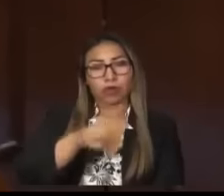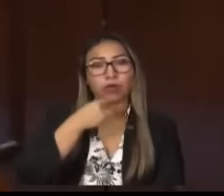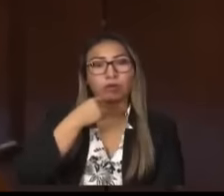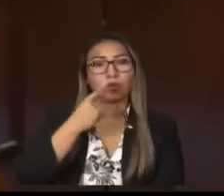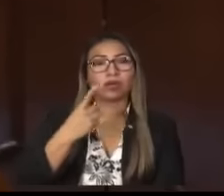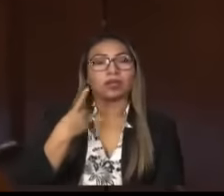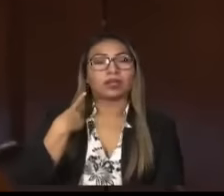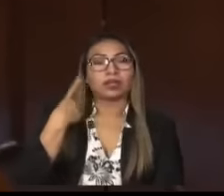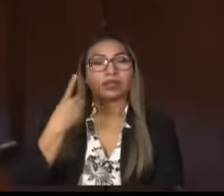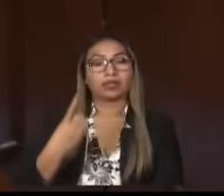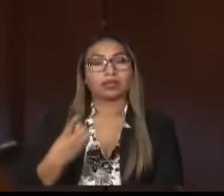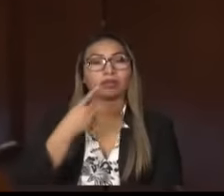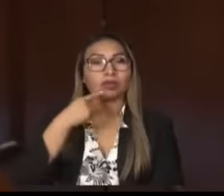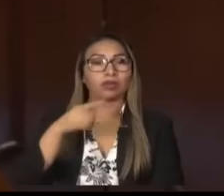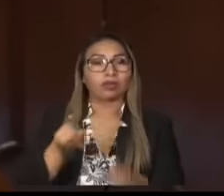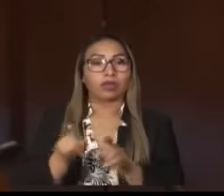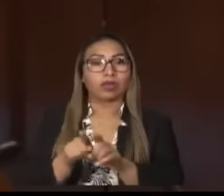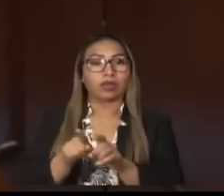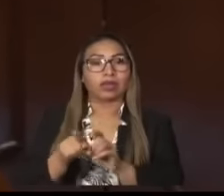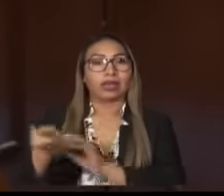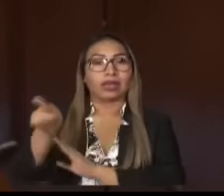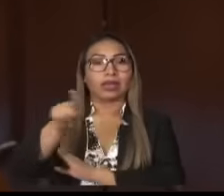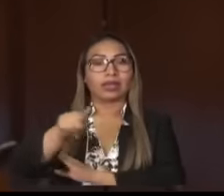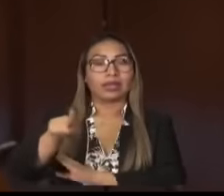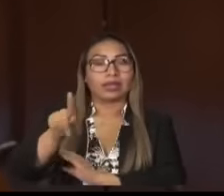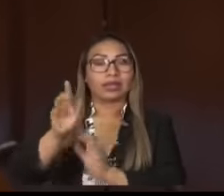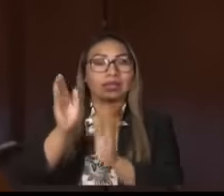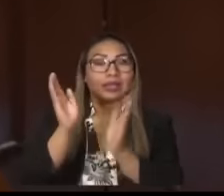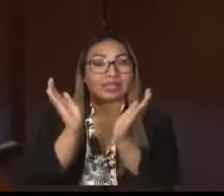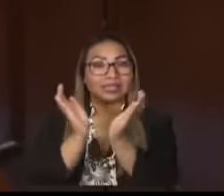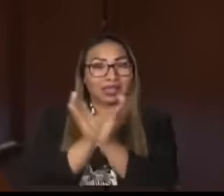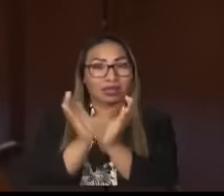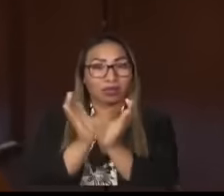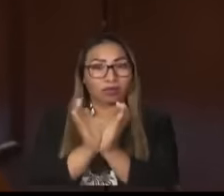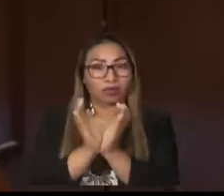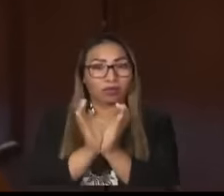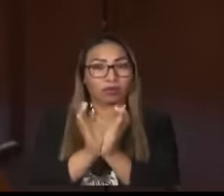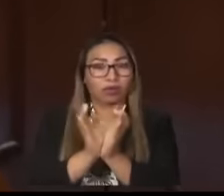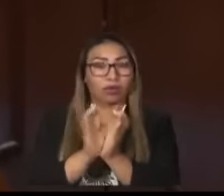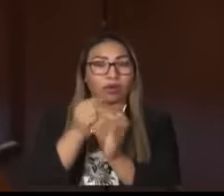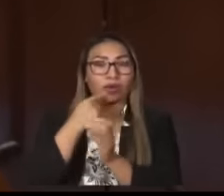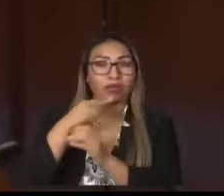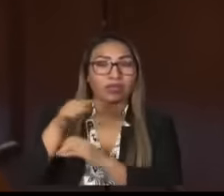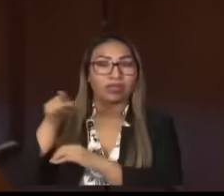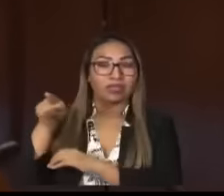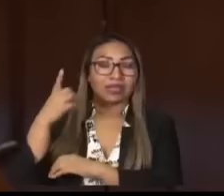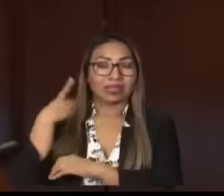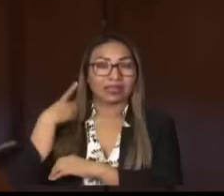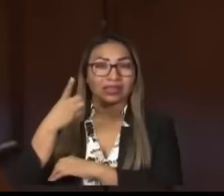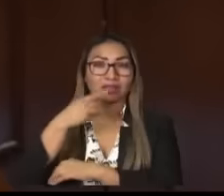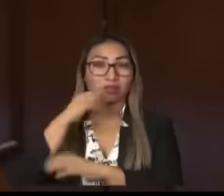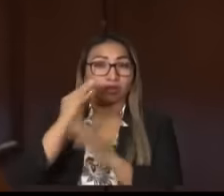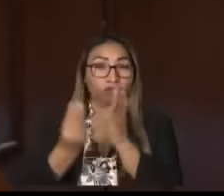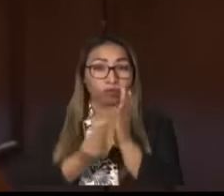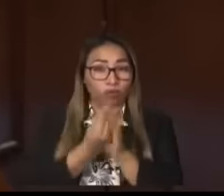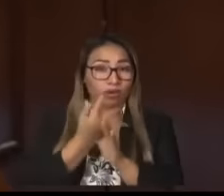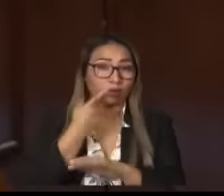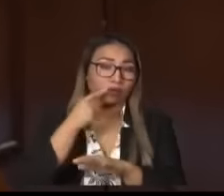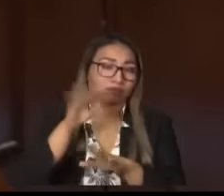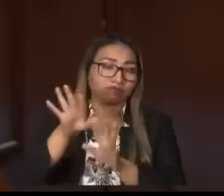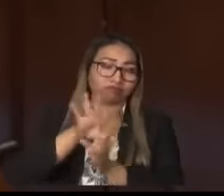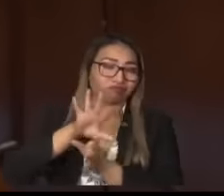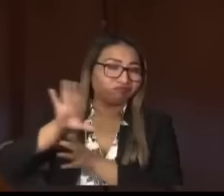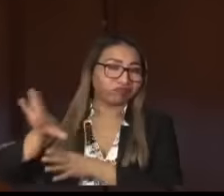de la Caja de Seguro Social. Además de ello, queremos advertir, hemos